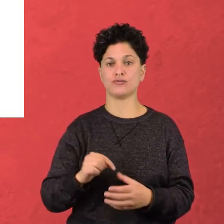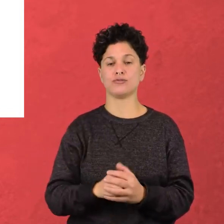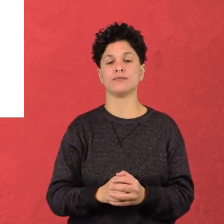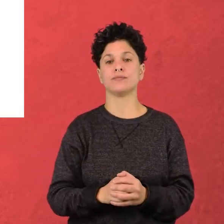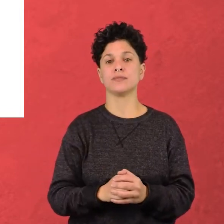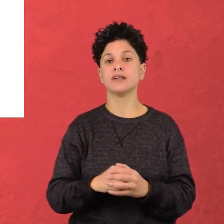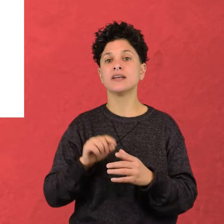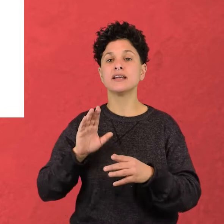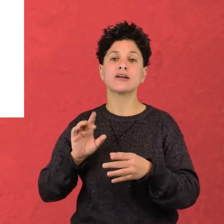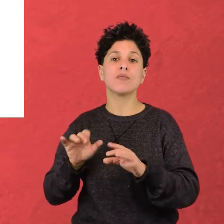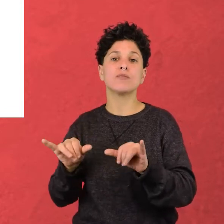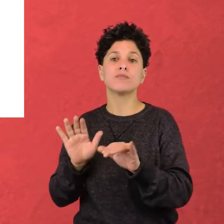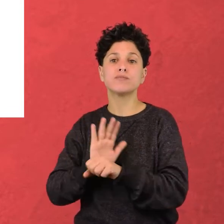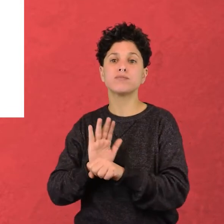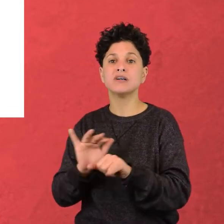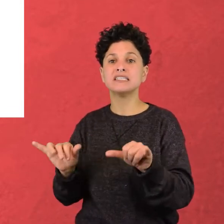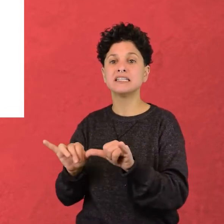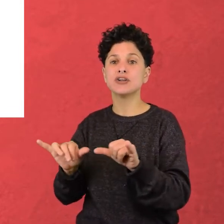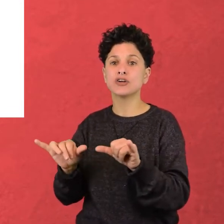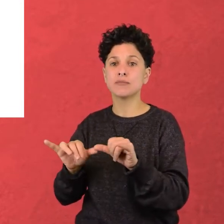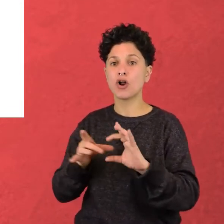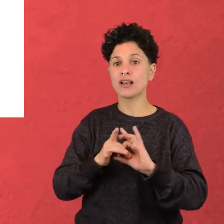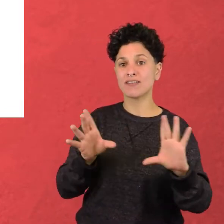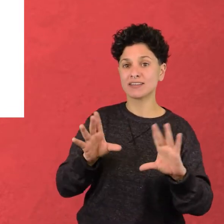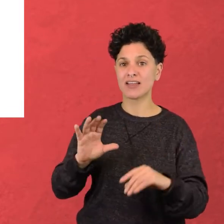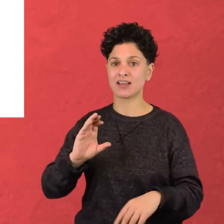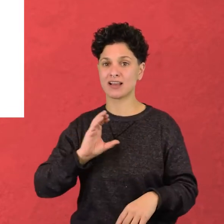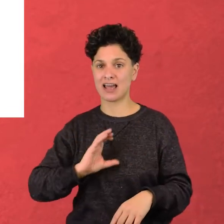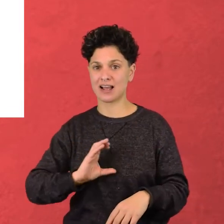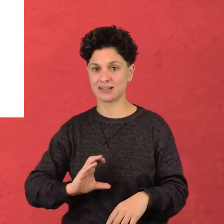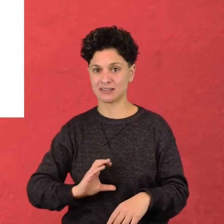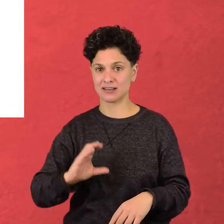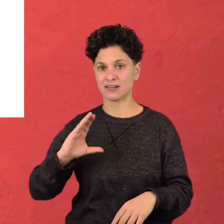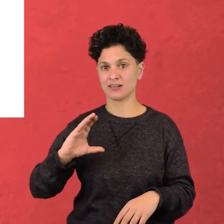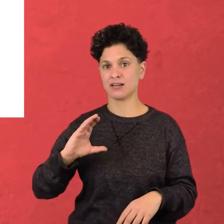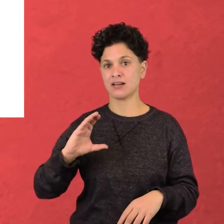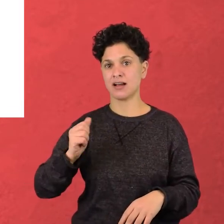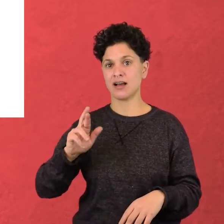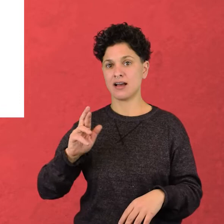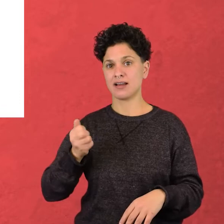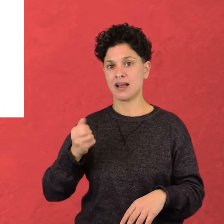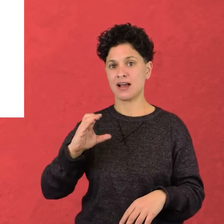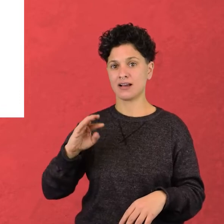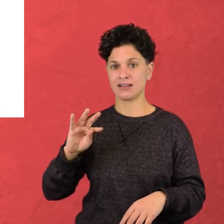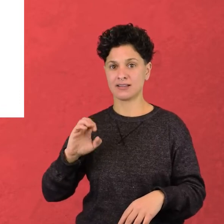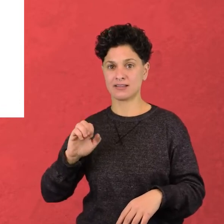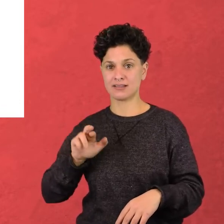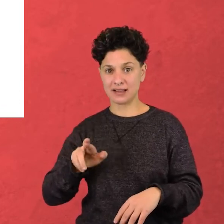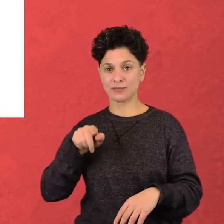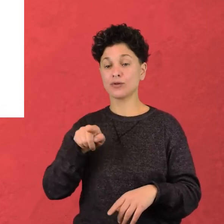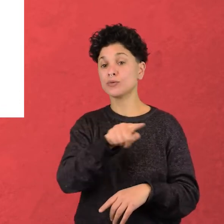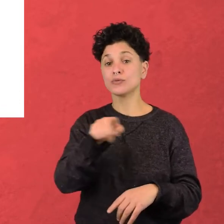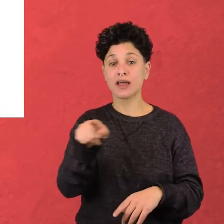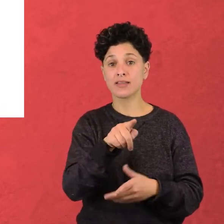es sinónimo de carácter. Y cuando ustedes empiecen a leer el capítulo 1, que es muy importante que lo lean con